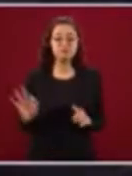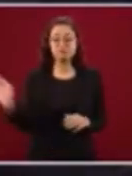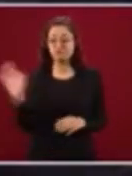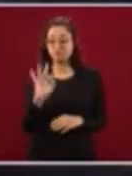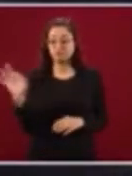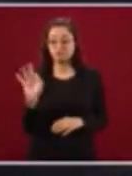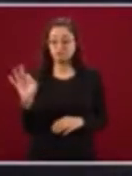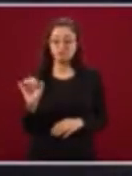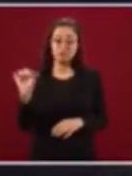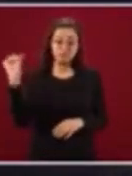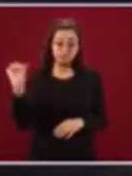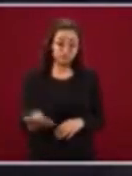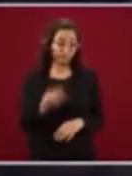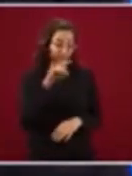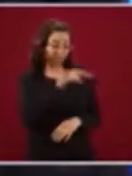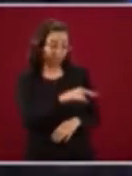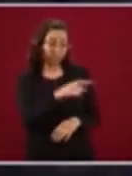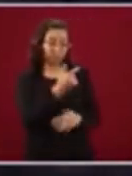bueno, doy los 130,